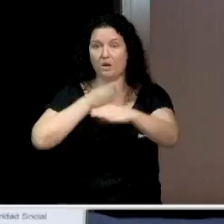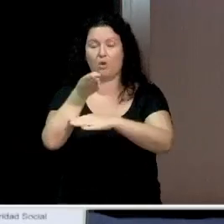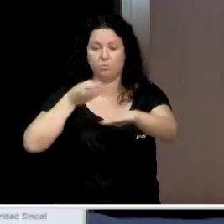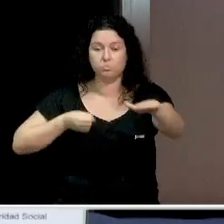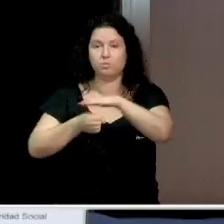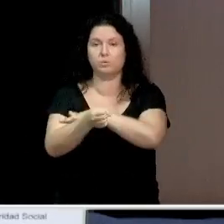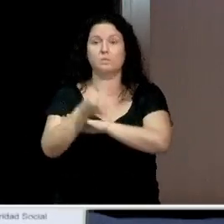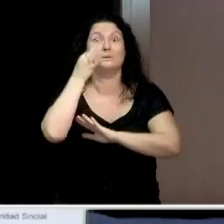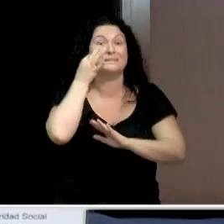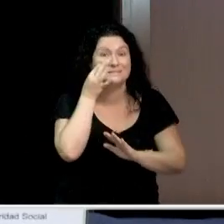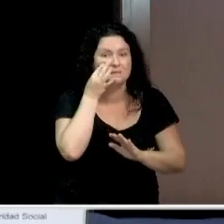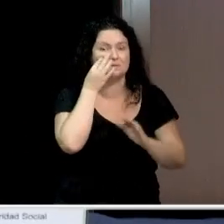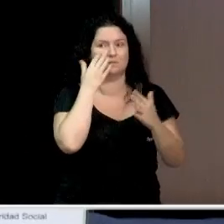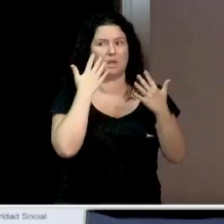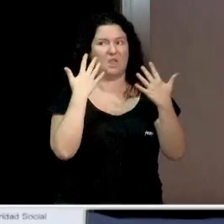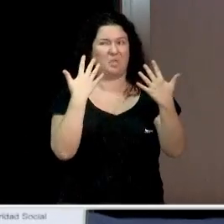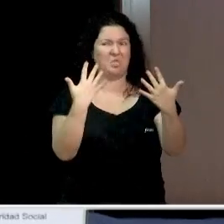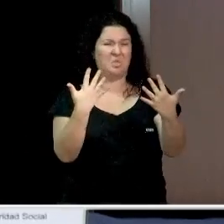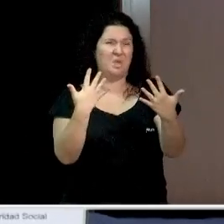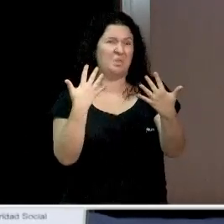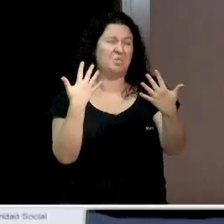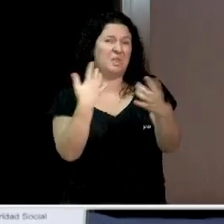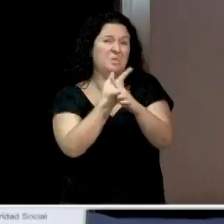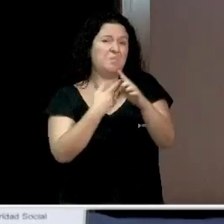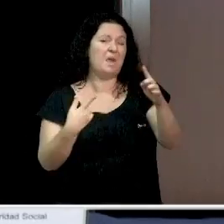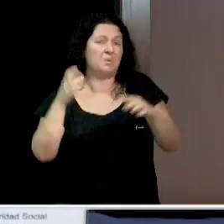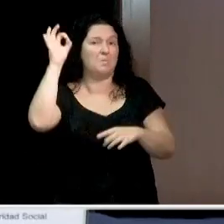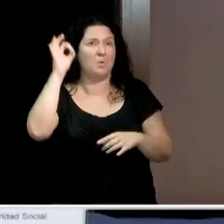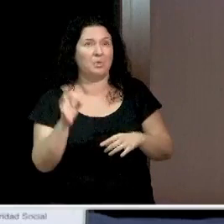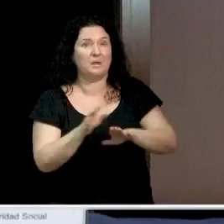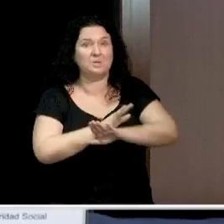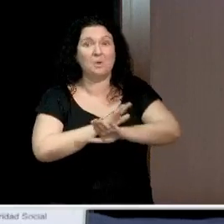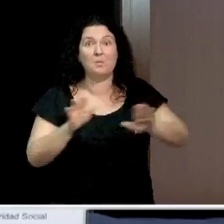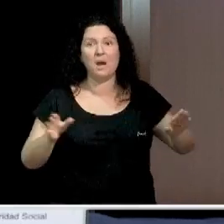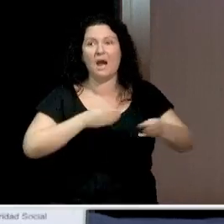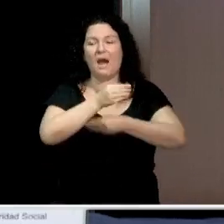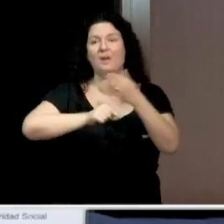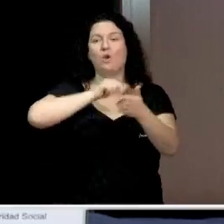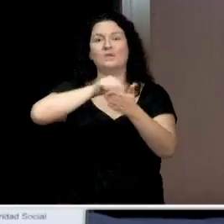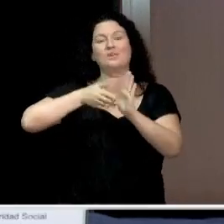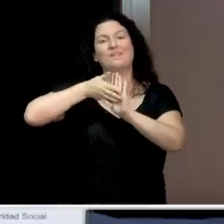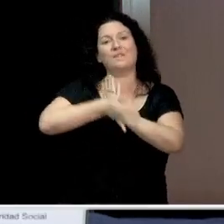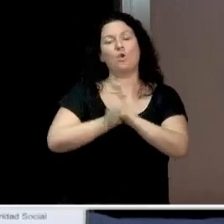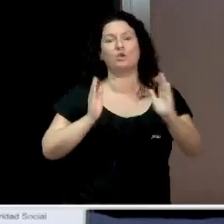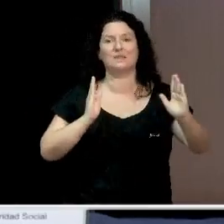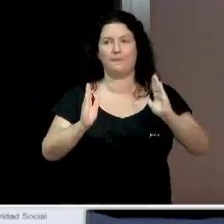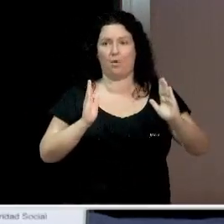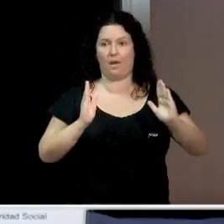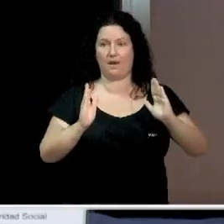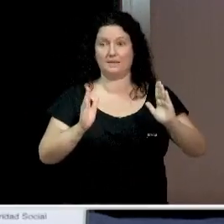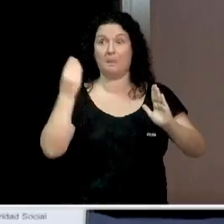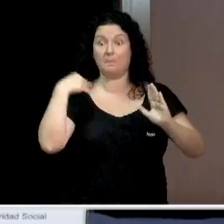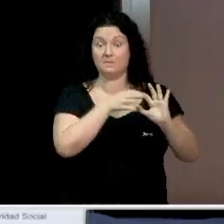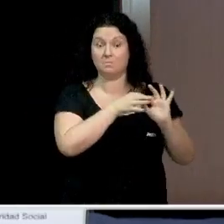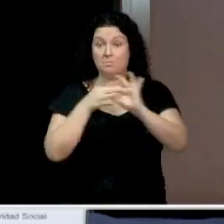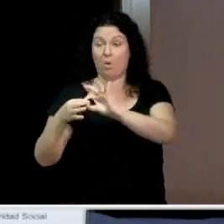solo un 10, no llegó ahí, medio por ciento fueron contratos indefinidos o temporales de los